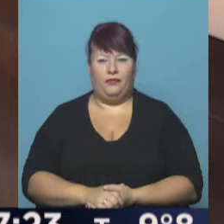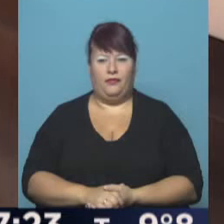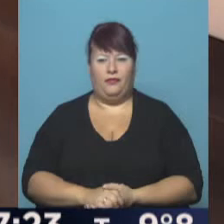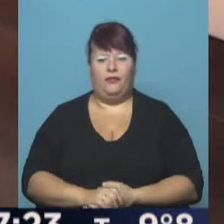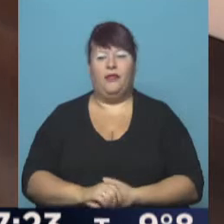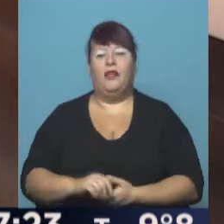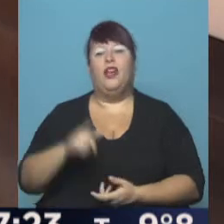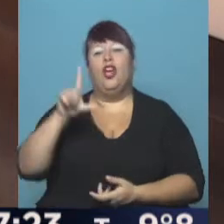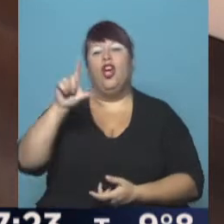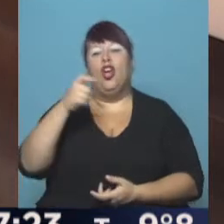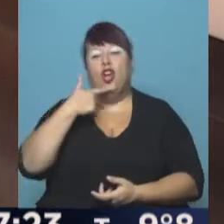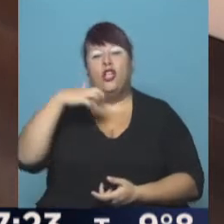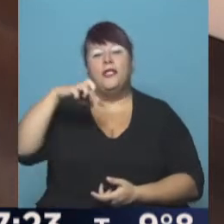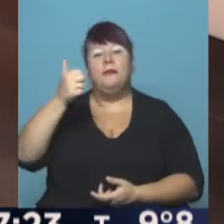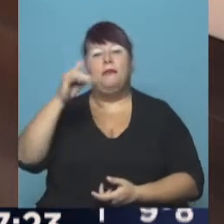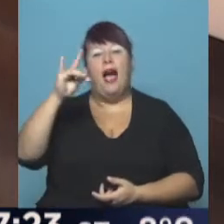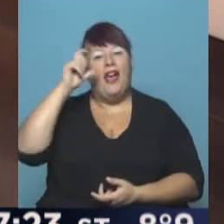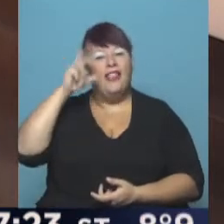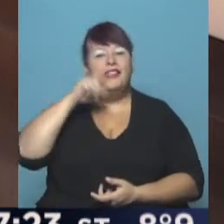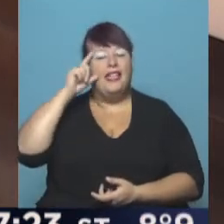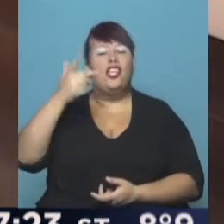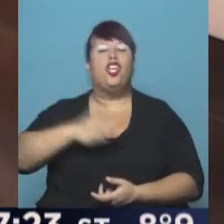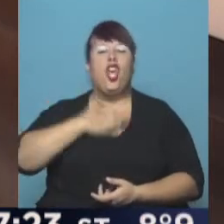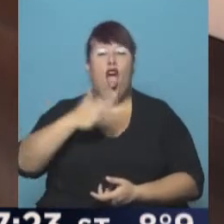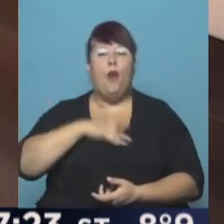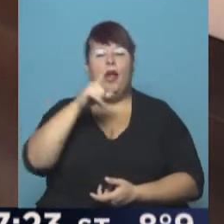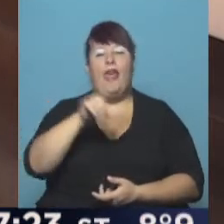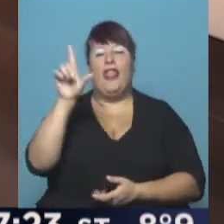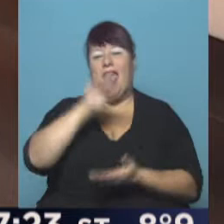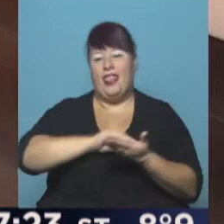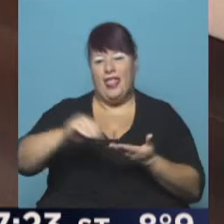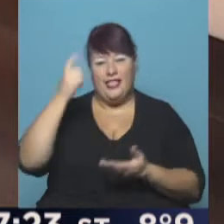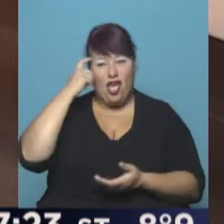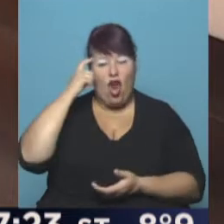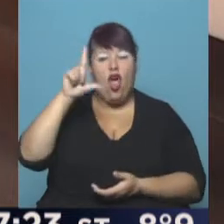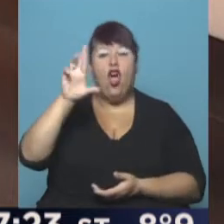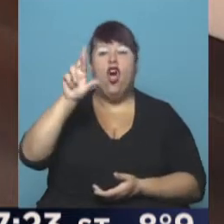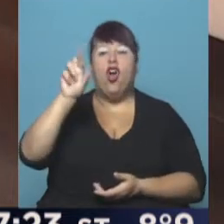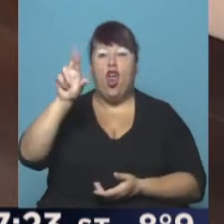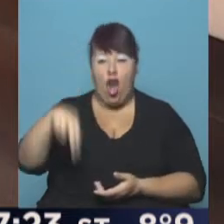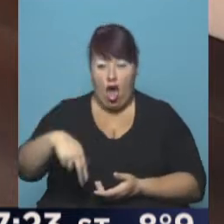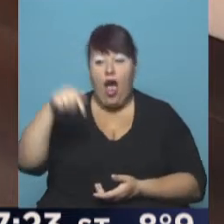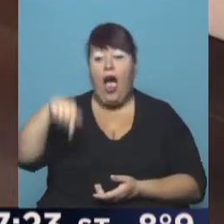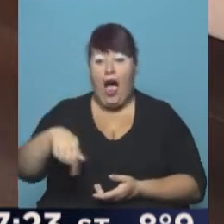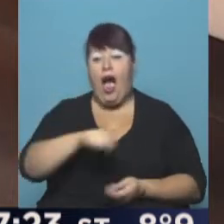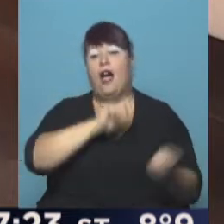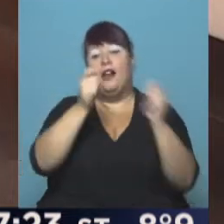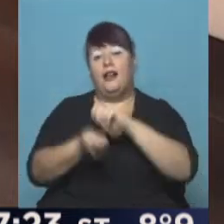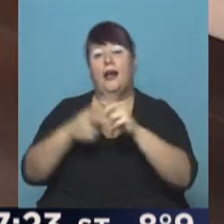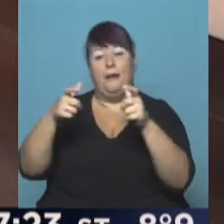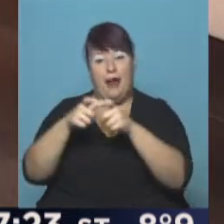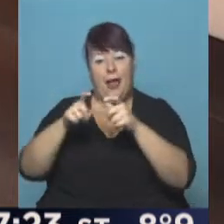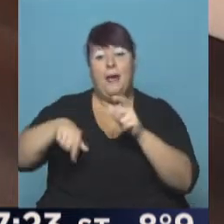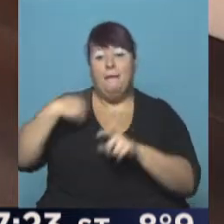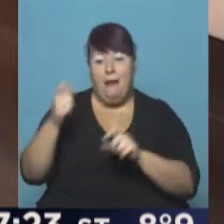los padecientes es el título de la novela del libro del licenciado gabriel rolón que ahora es llevado al cine se